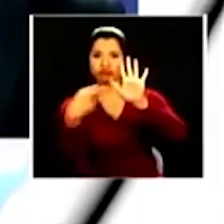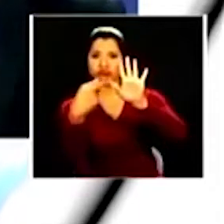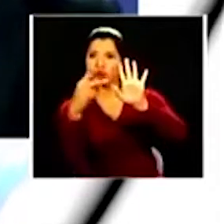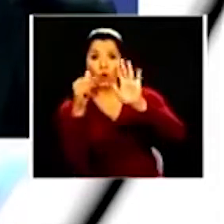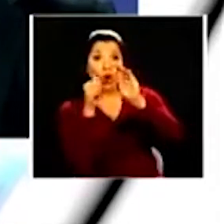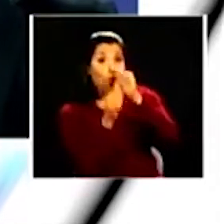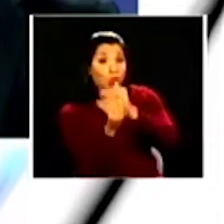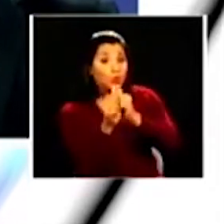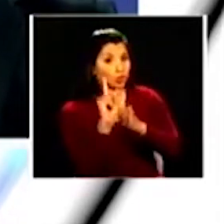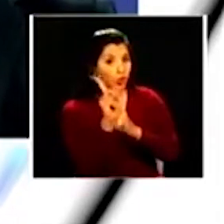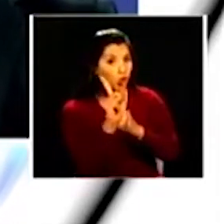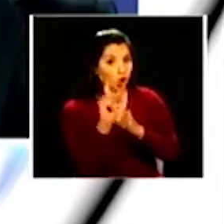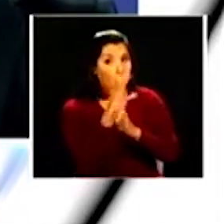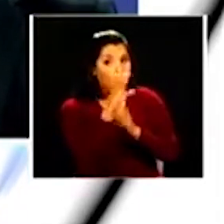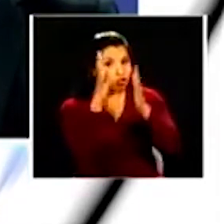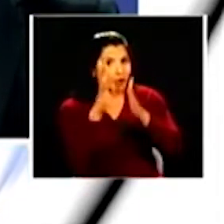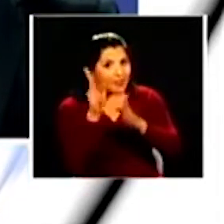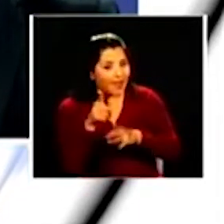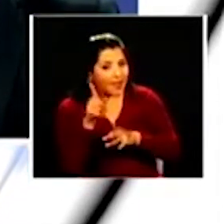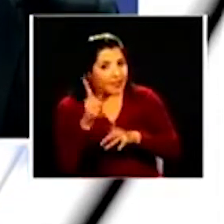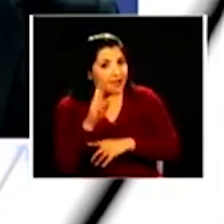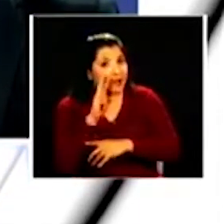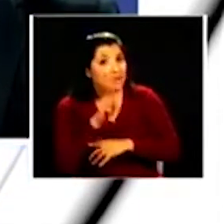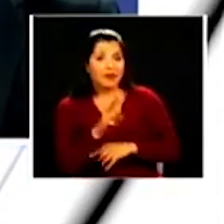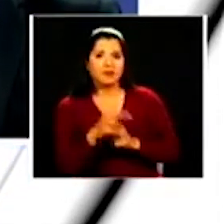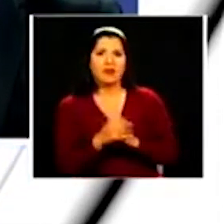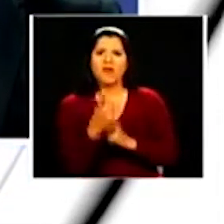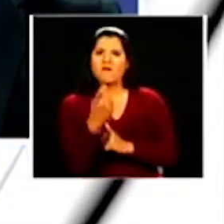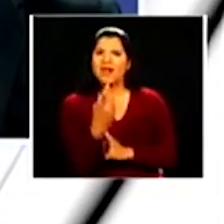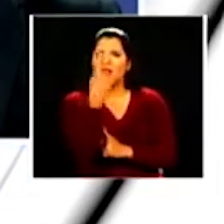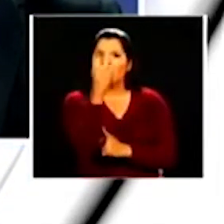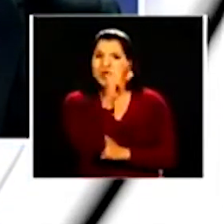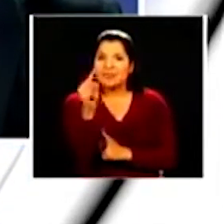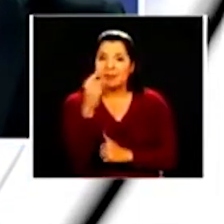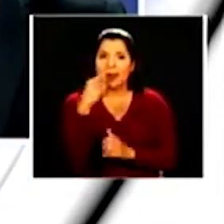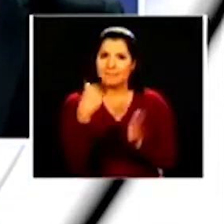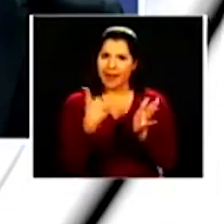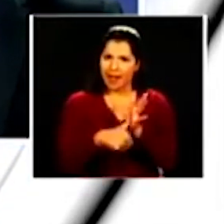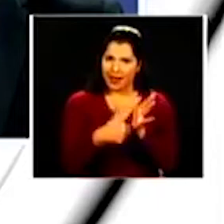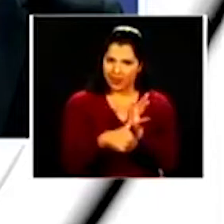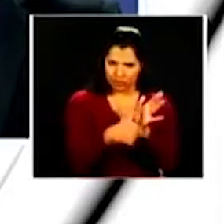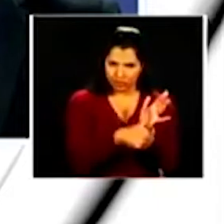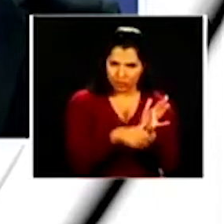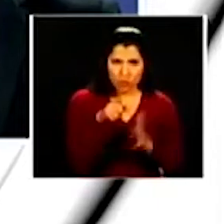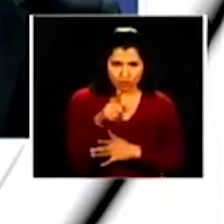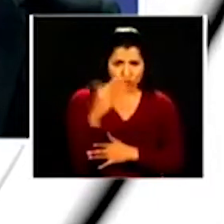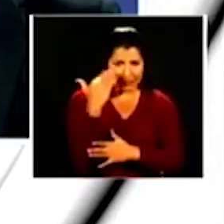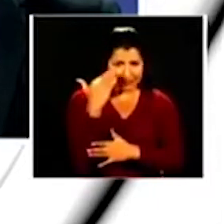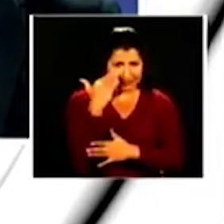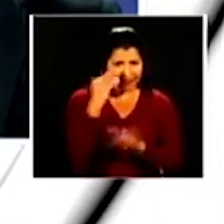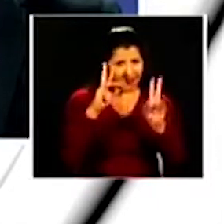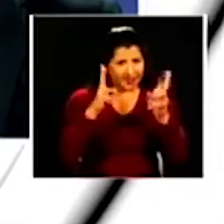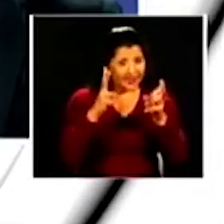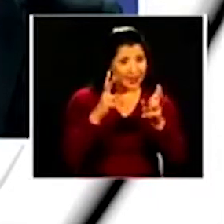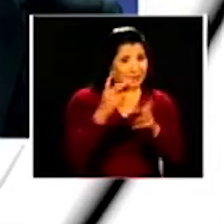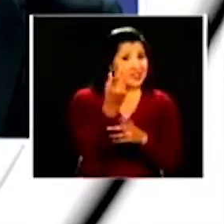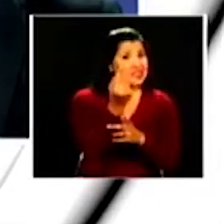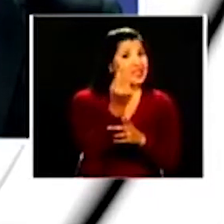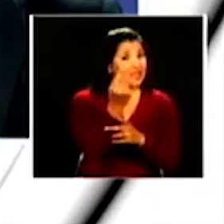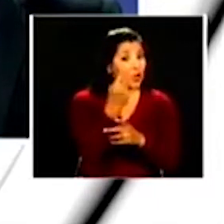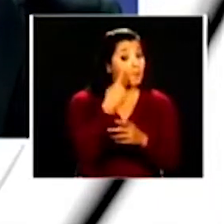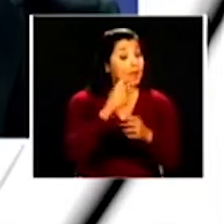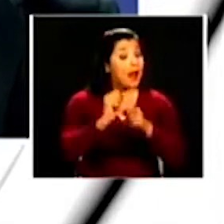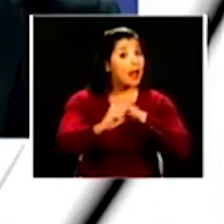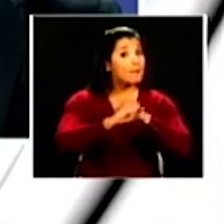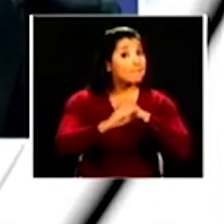las costarricenses. Y estamos a una semana de las elecciones. Usted sabe que el tema del financiamiento de campaña es un tema sensible